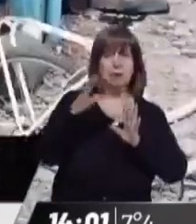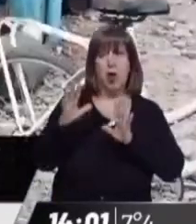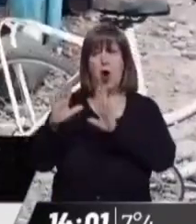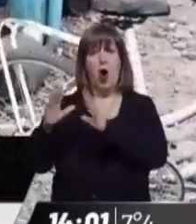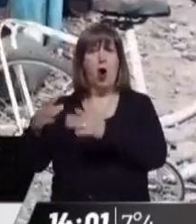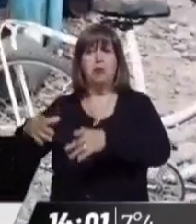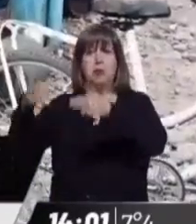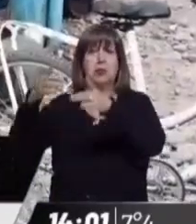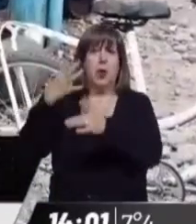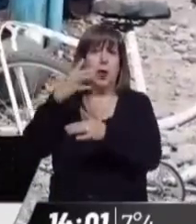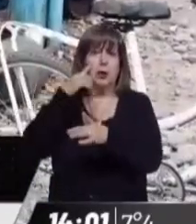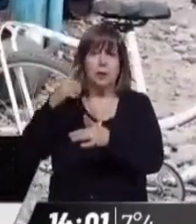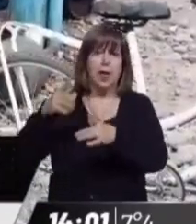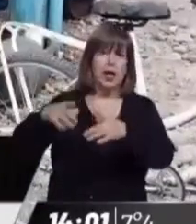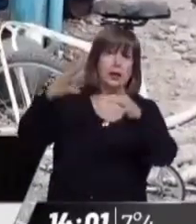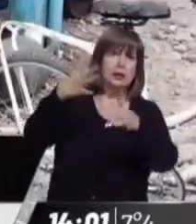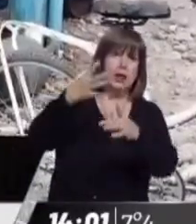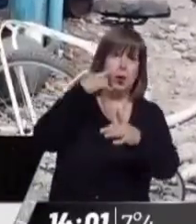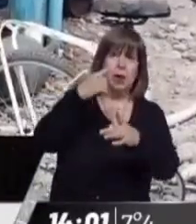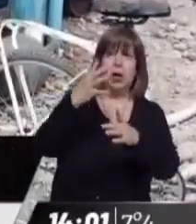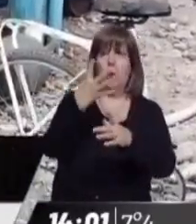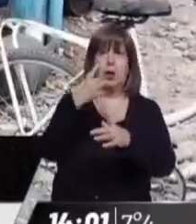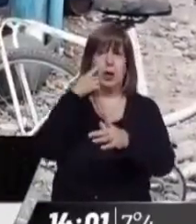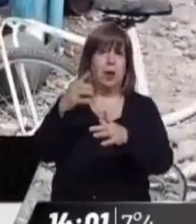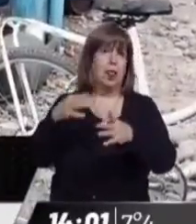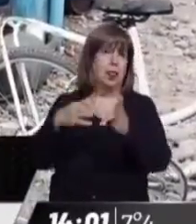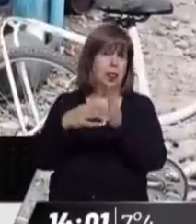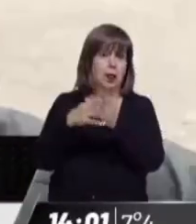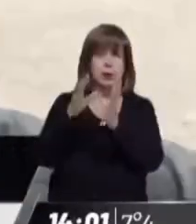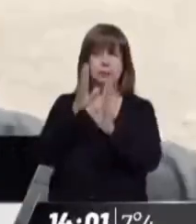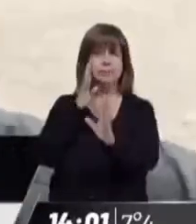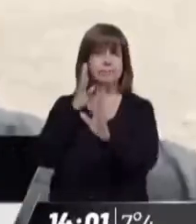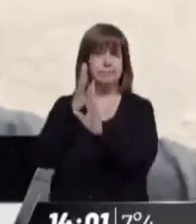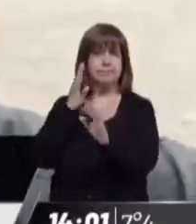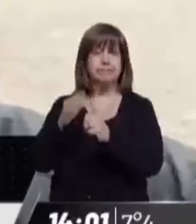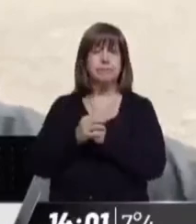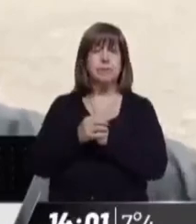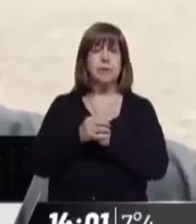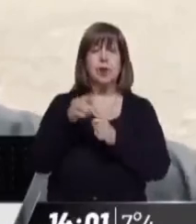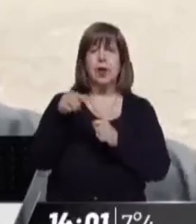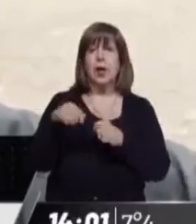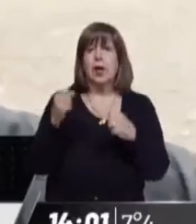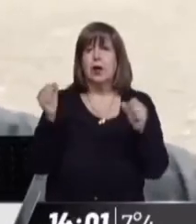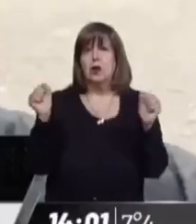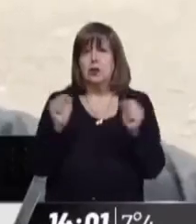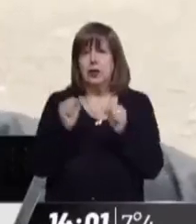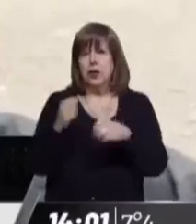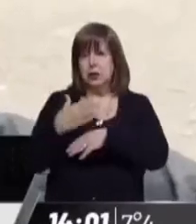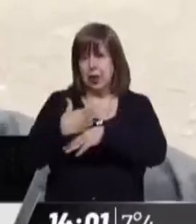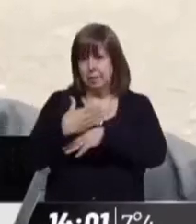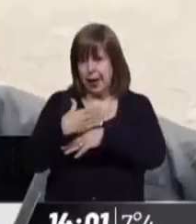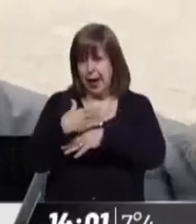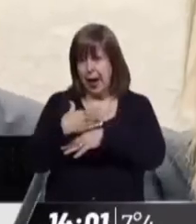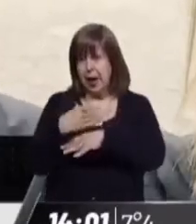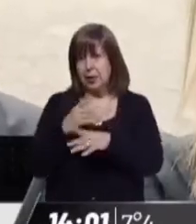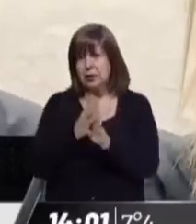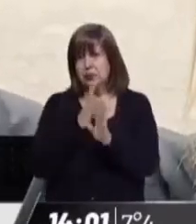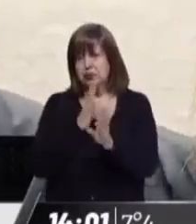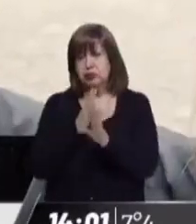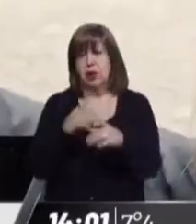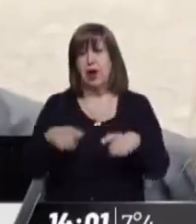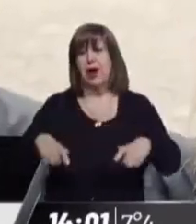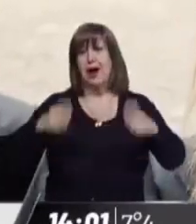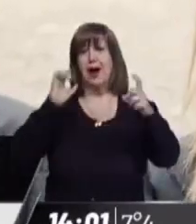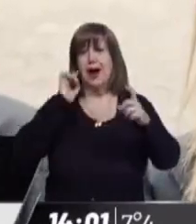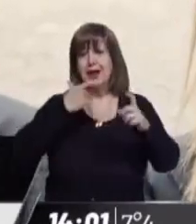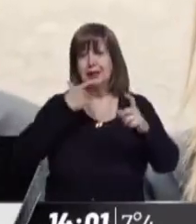y pese al frío, que desde muy temprano hacen fila para conseguirla. Si no madrugamos no agarramos ni una garrafa, a veces quedamos sin garrafa